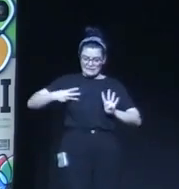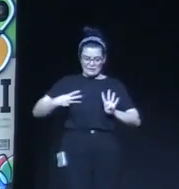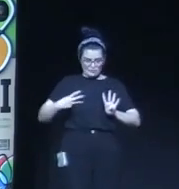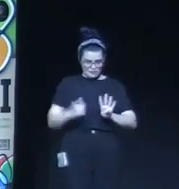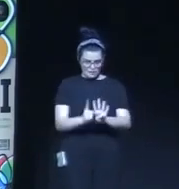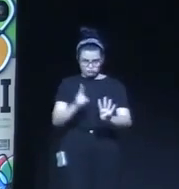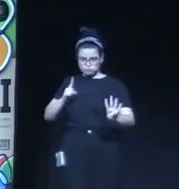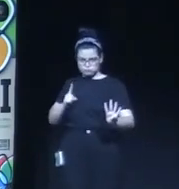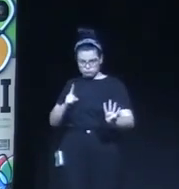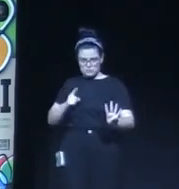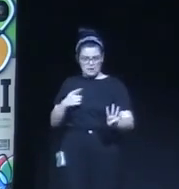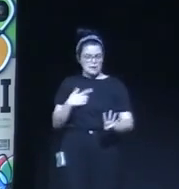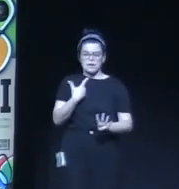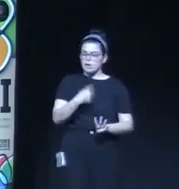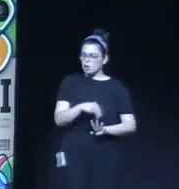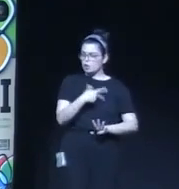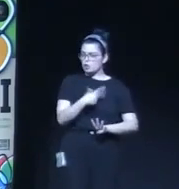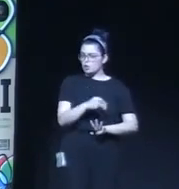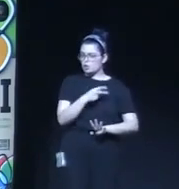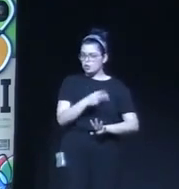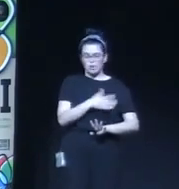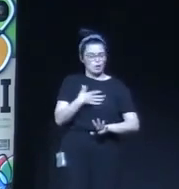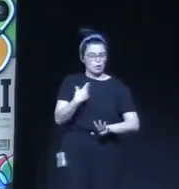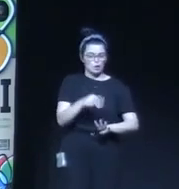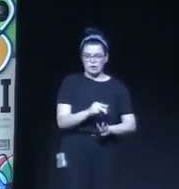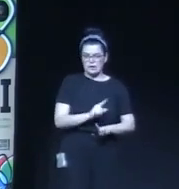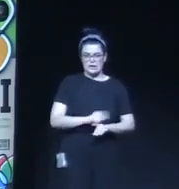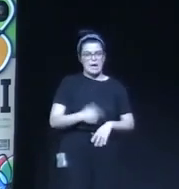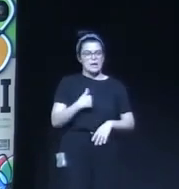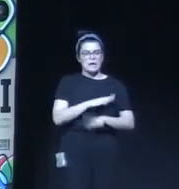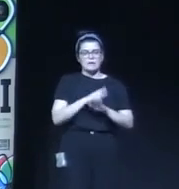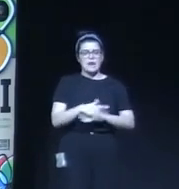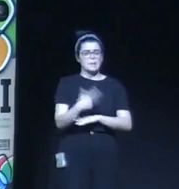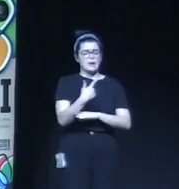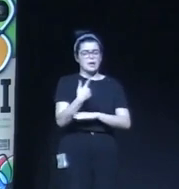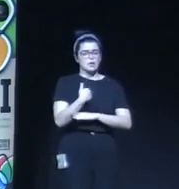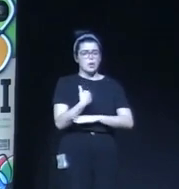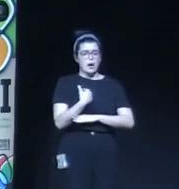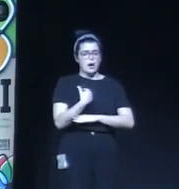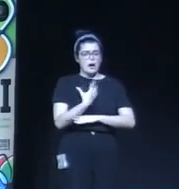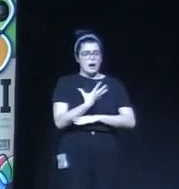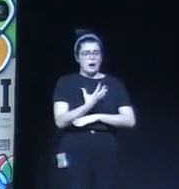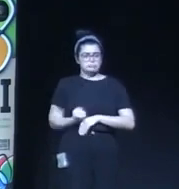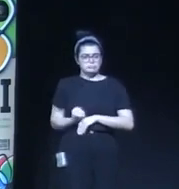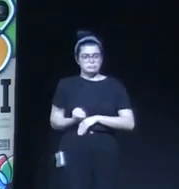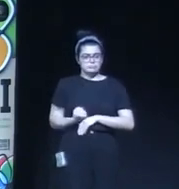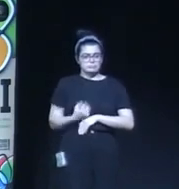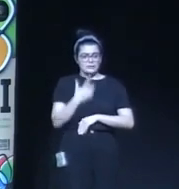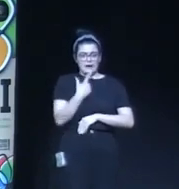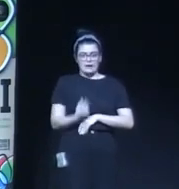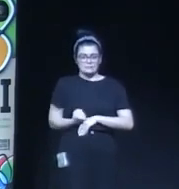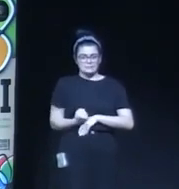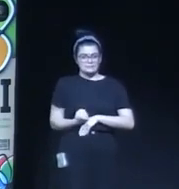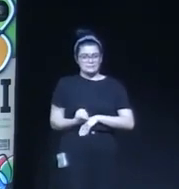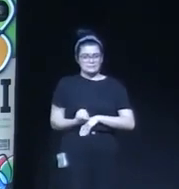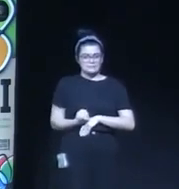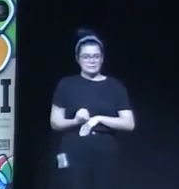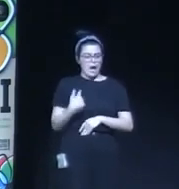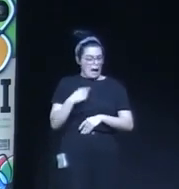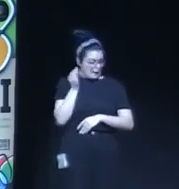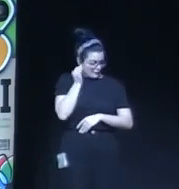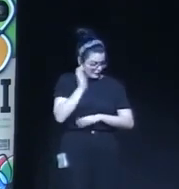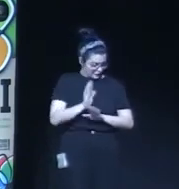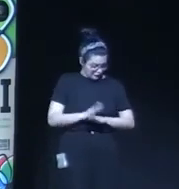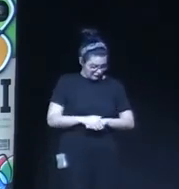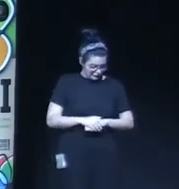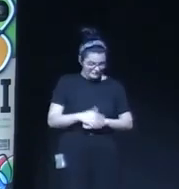Y que no. Y que me iba a quedar en blanco. ¡Ay, pinganillo! Y, no está mal como